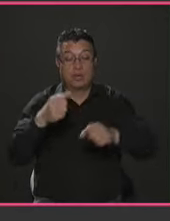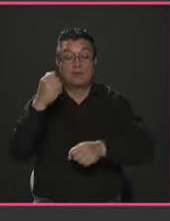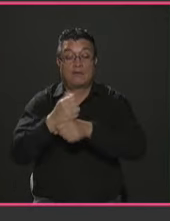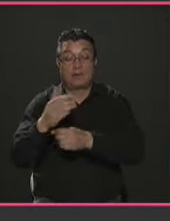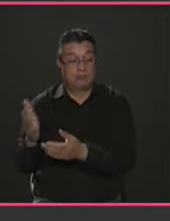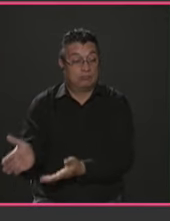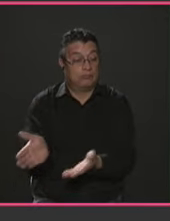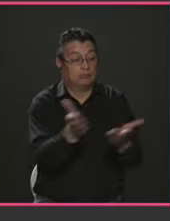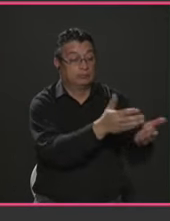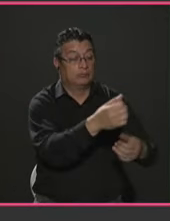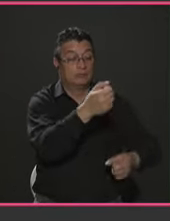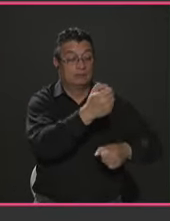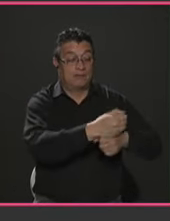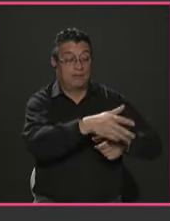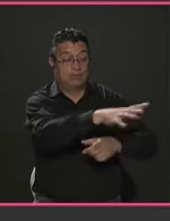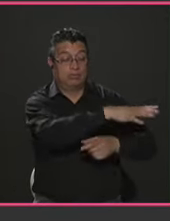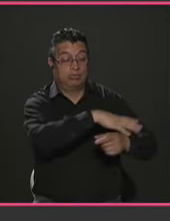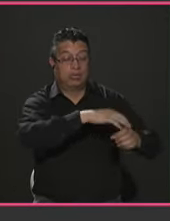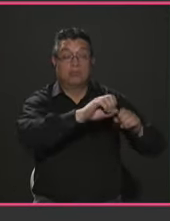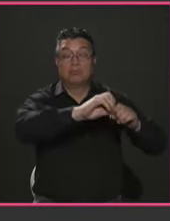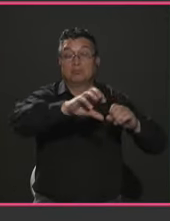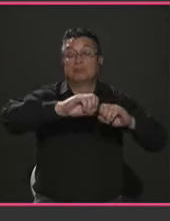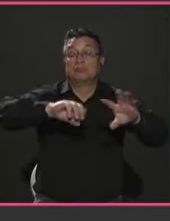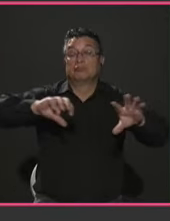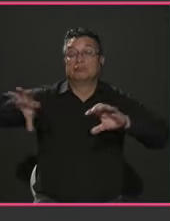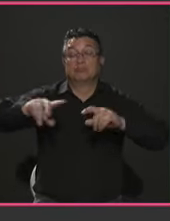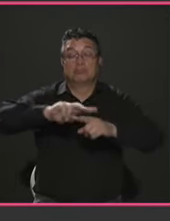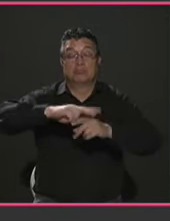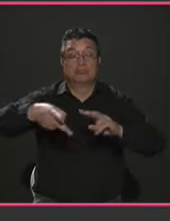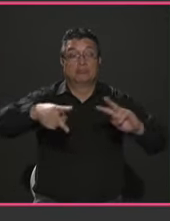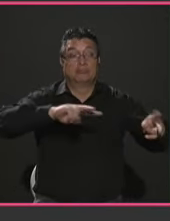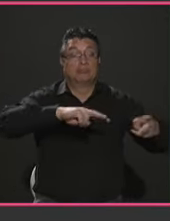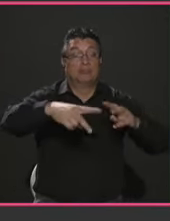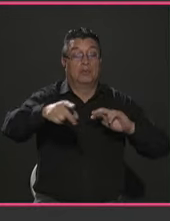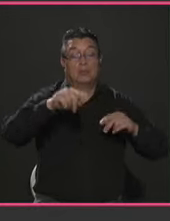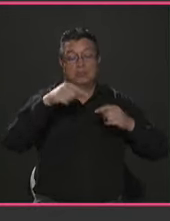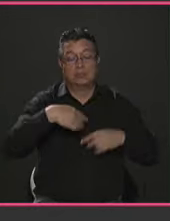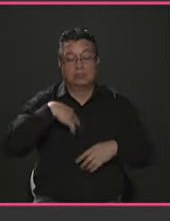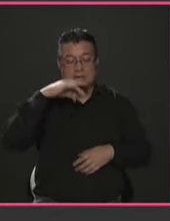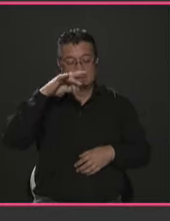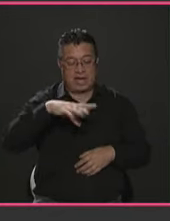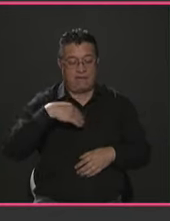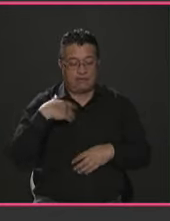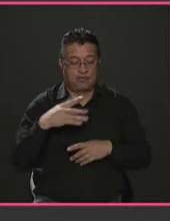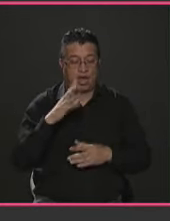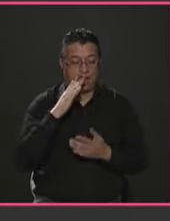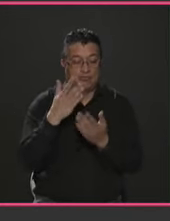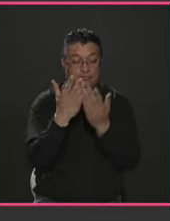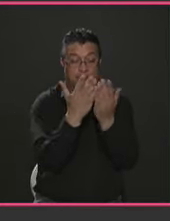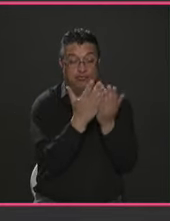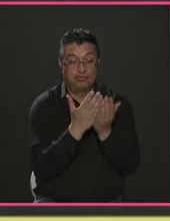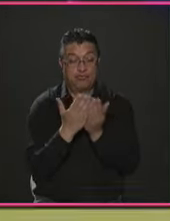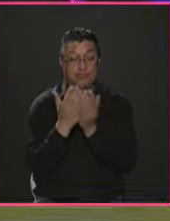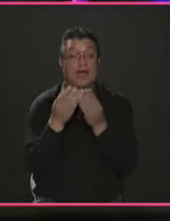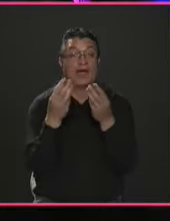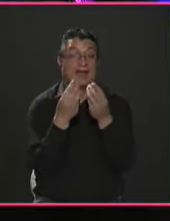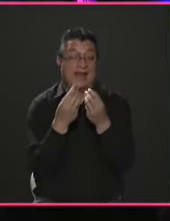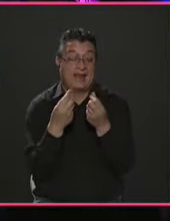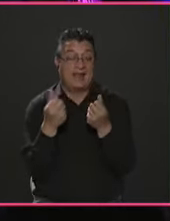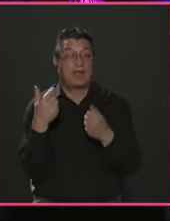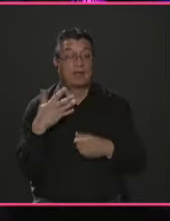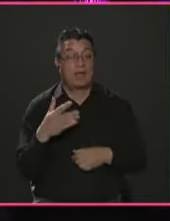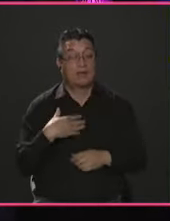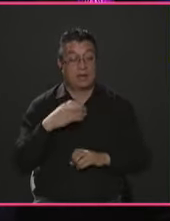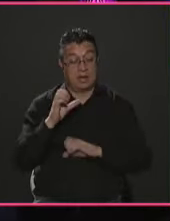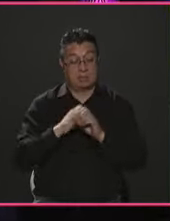del trabajo y el mercado de trabajo se encarga de distribuirlos sí lo que sabemos es por de hecho hicimos un estudio cualitativo en cf